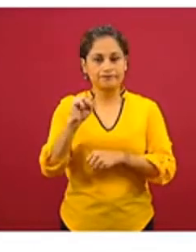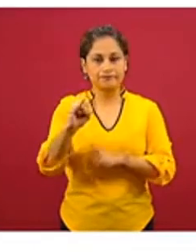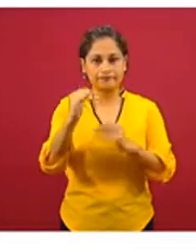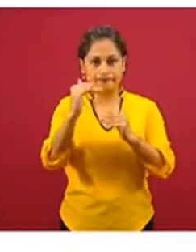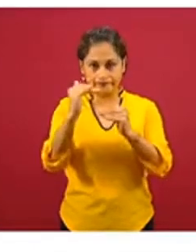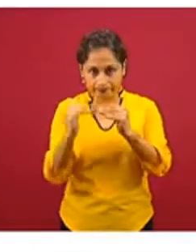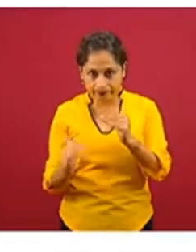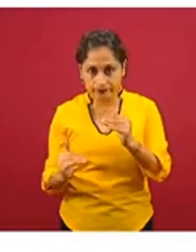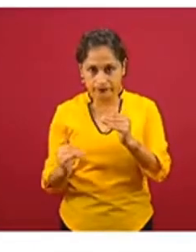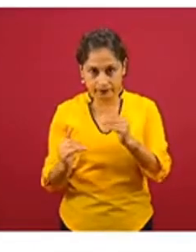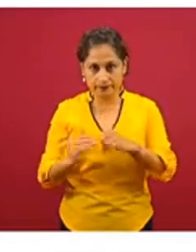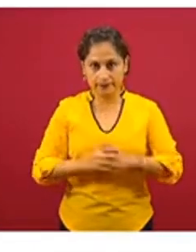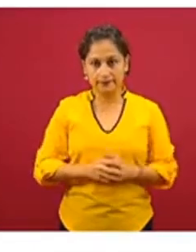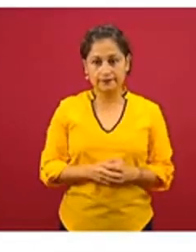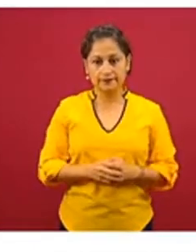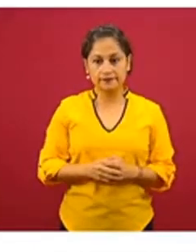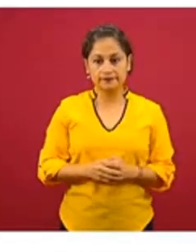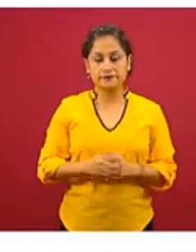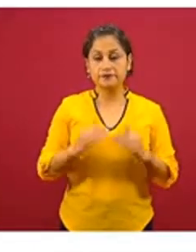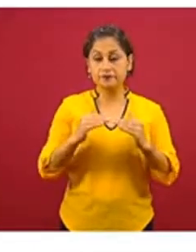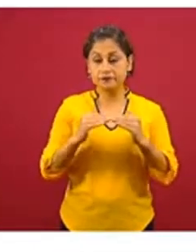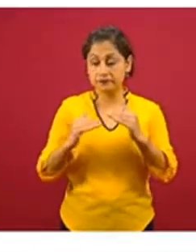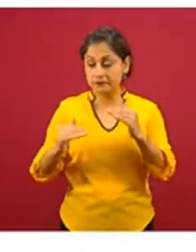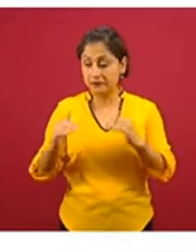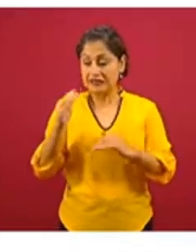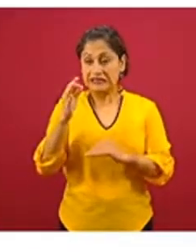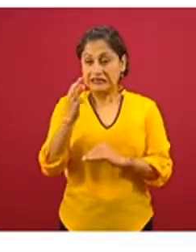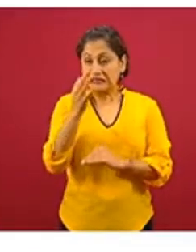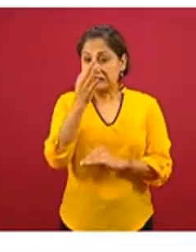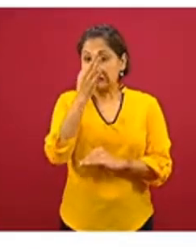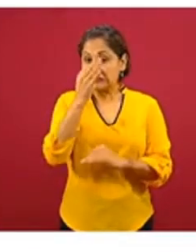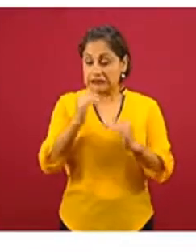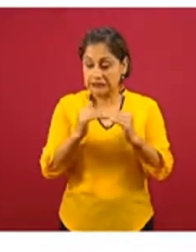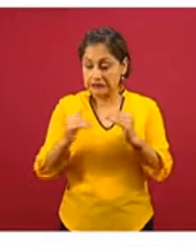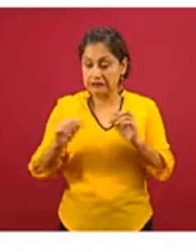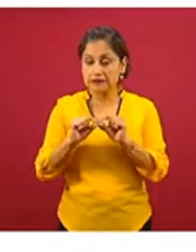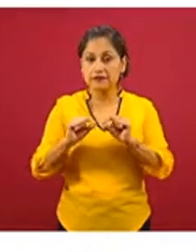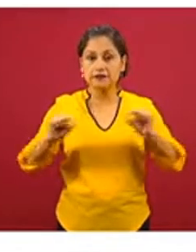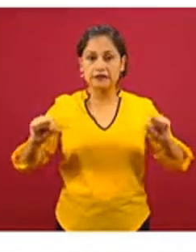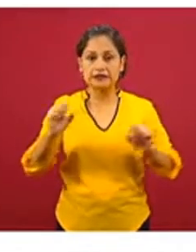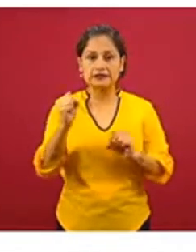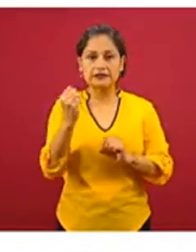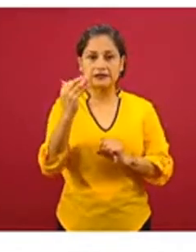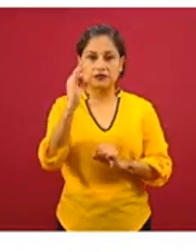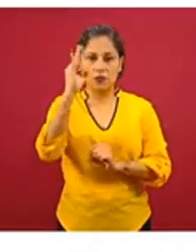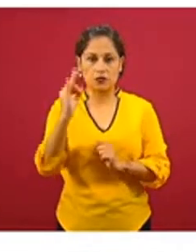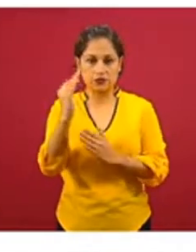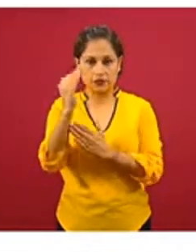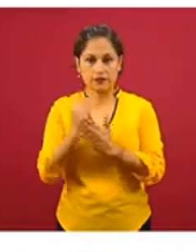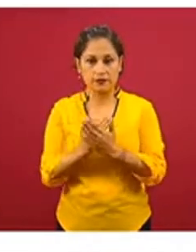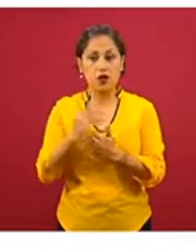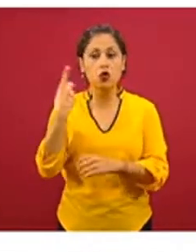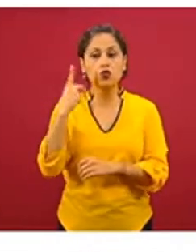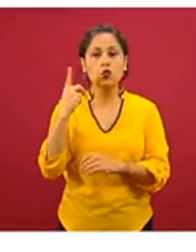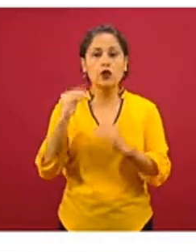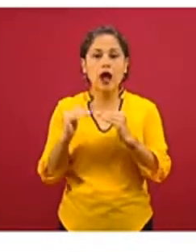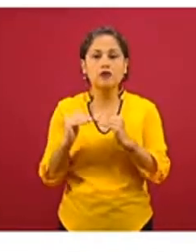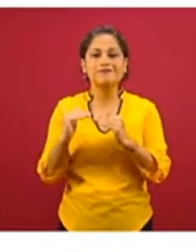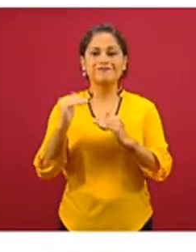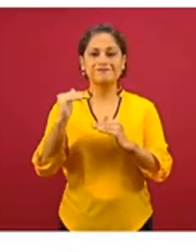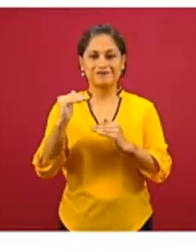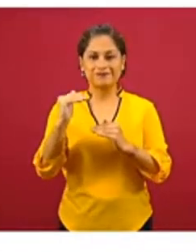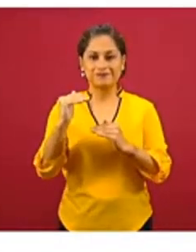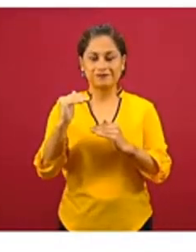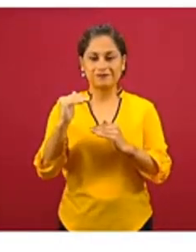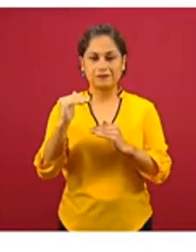Google, sobre la línea de menos 65%. Durango por encima de esta línea